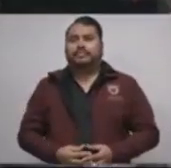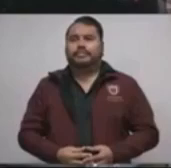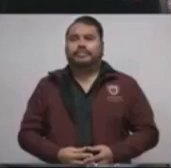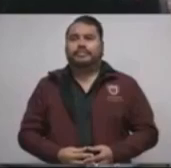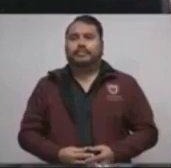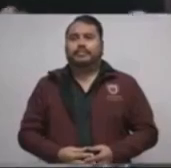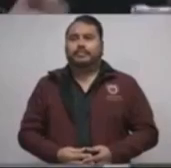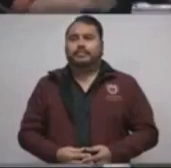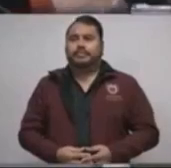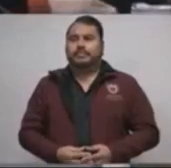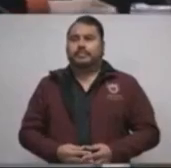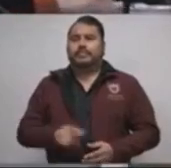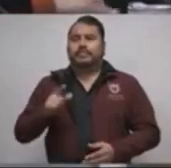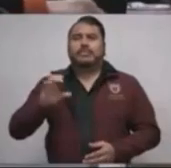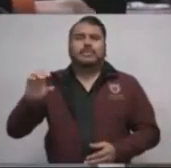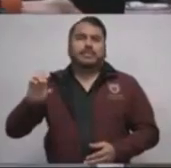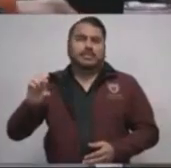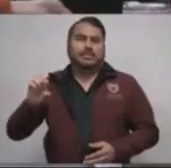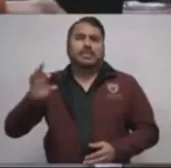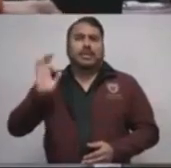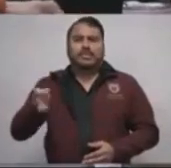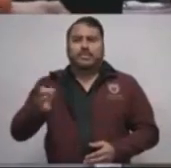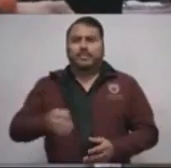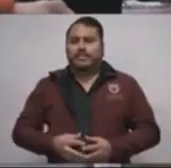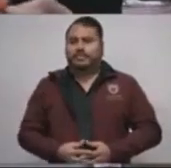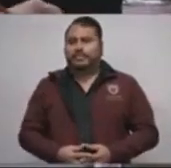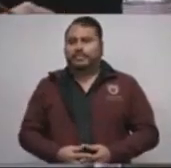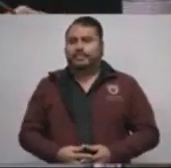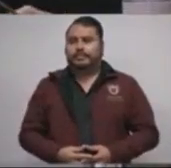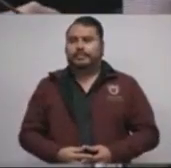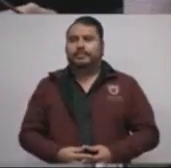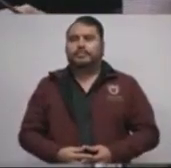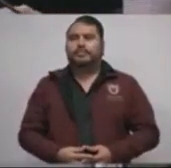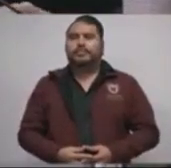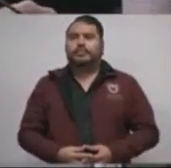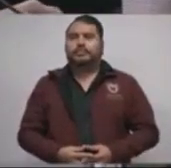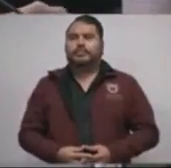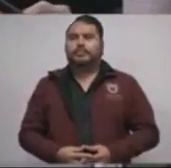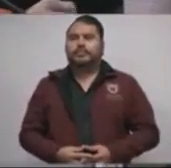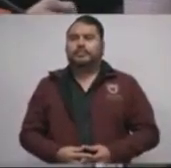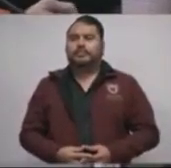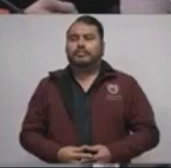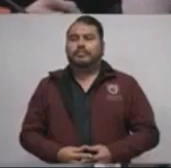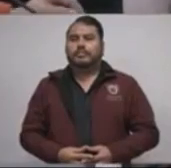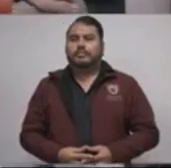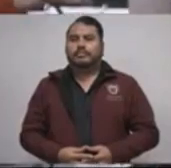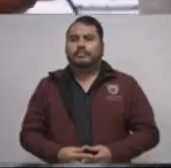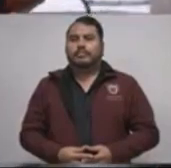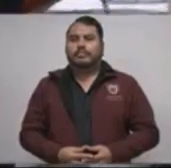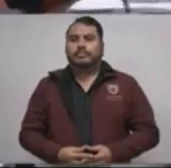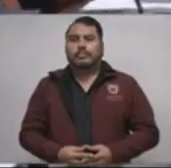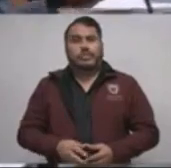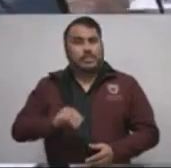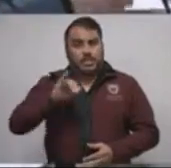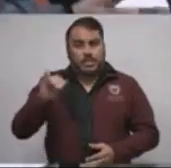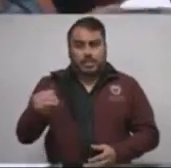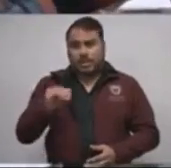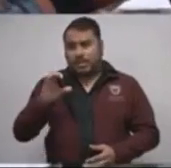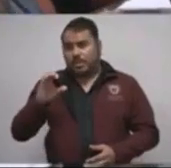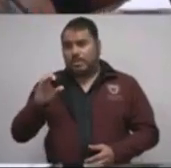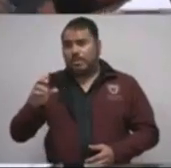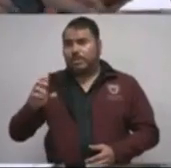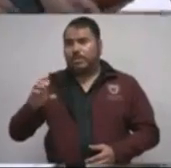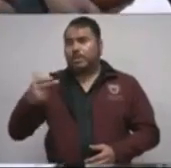Gastelum, a favor de la primera propuesta, Miguel Ángel Bujanda Ruiz. Juan Carlos Han Kraus, a favor de la